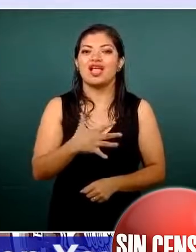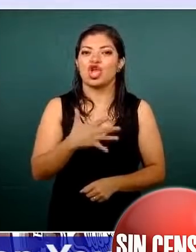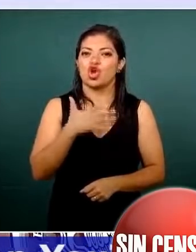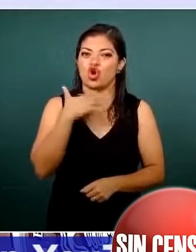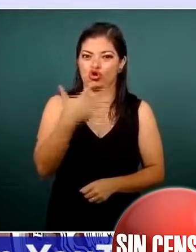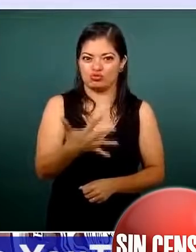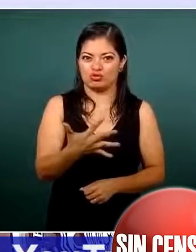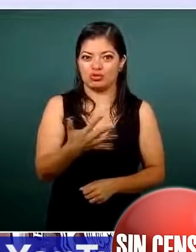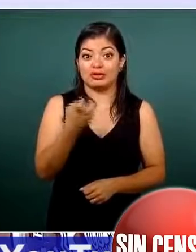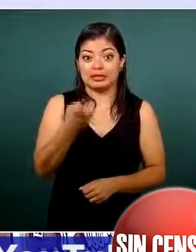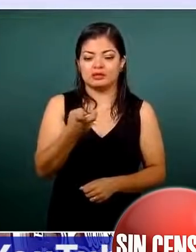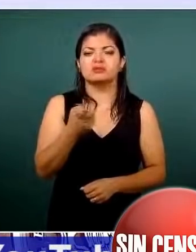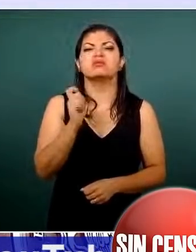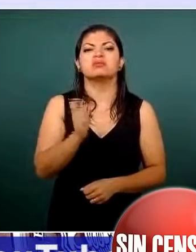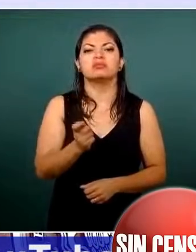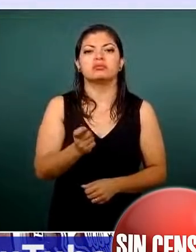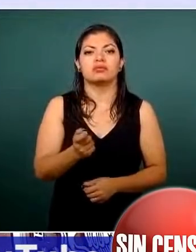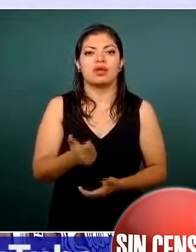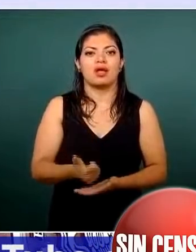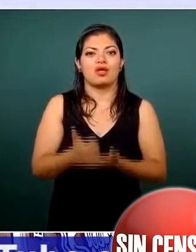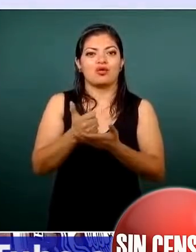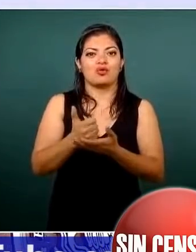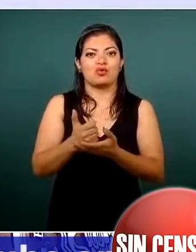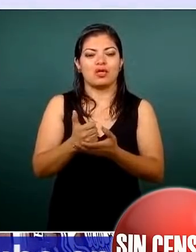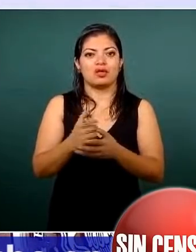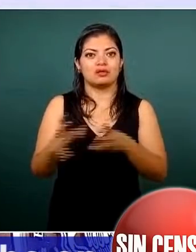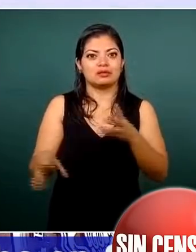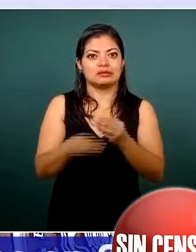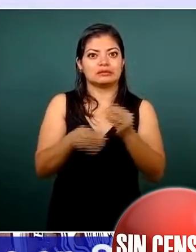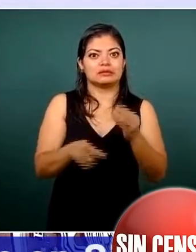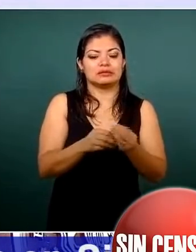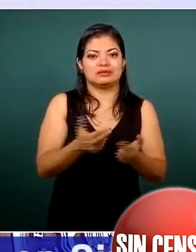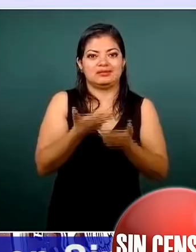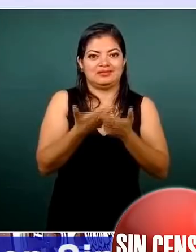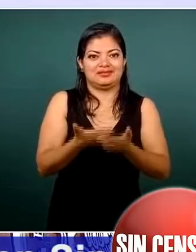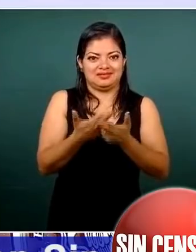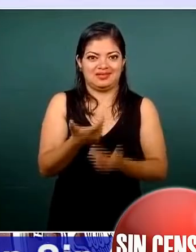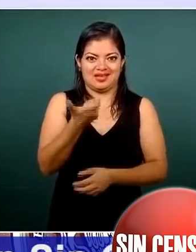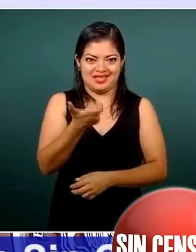para que rinda más el dinero,